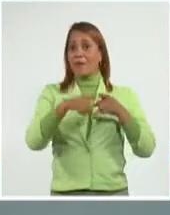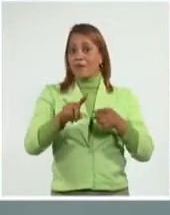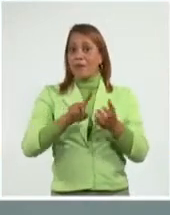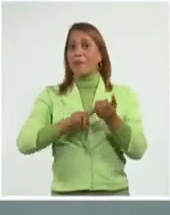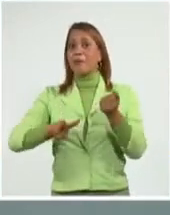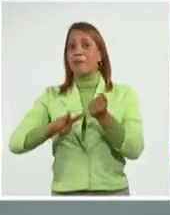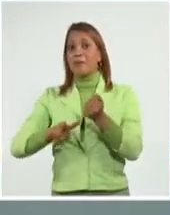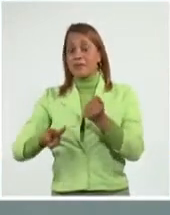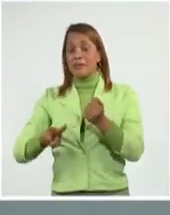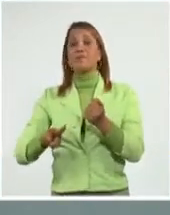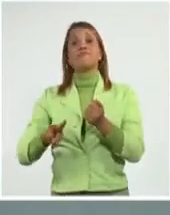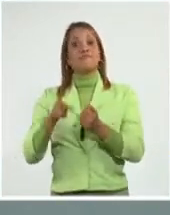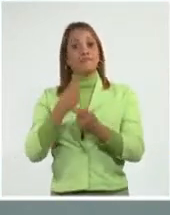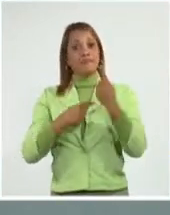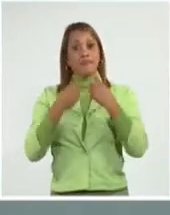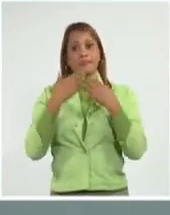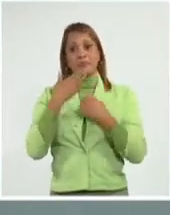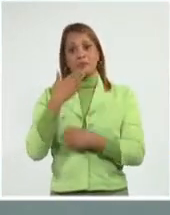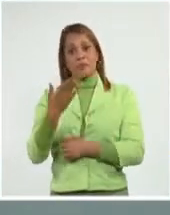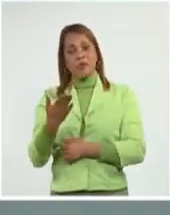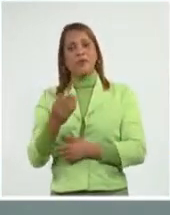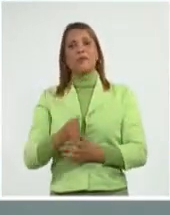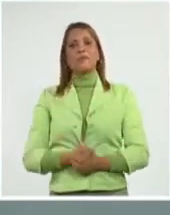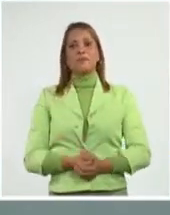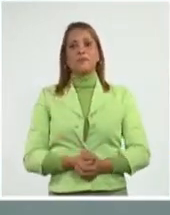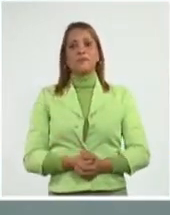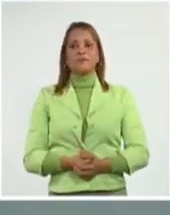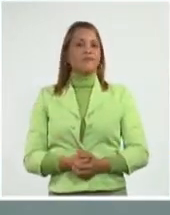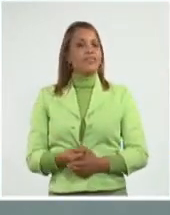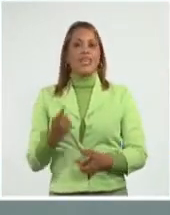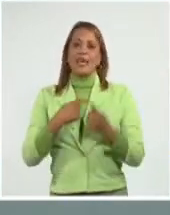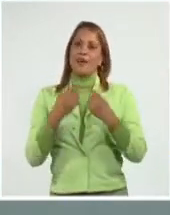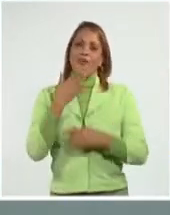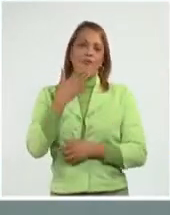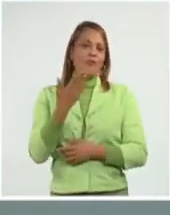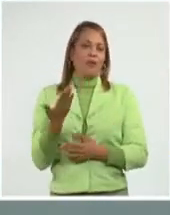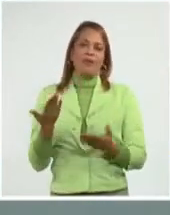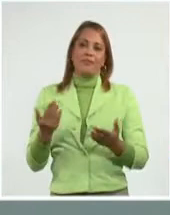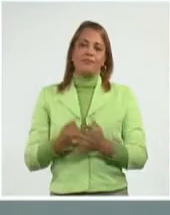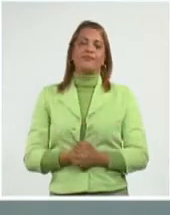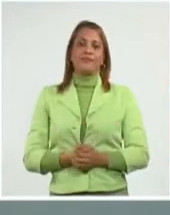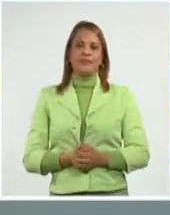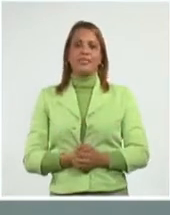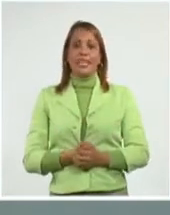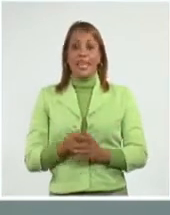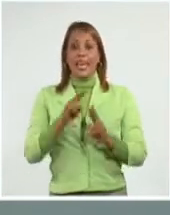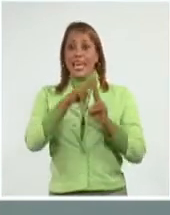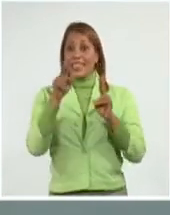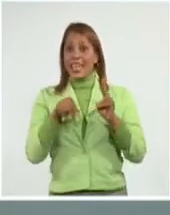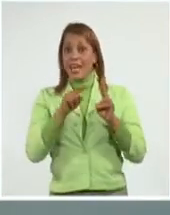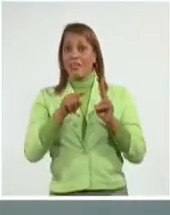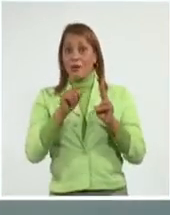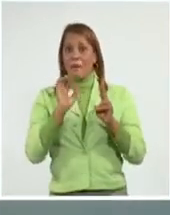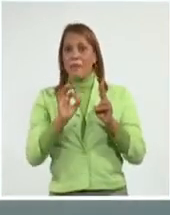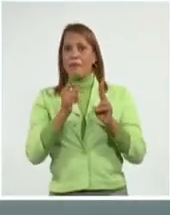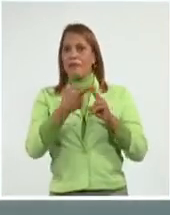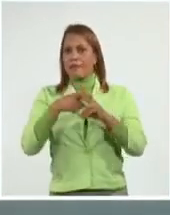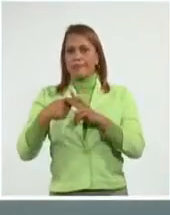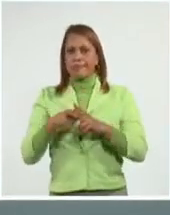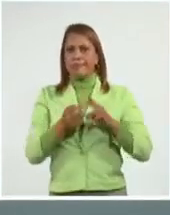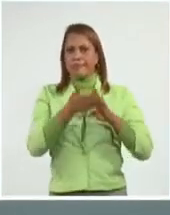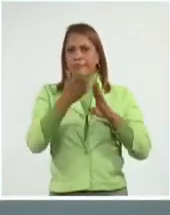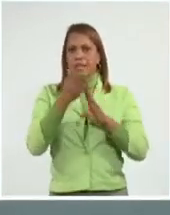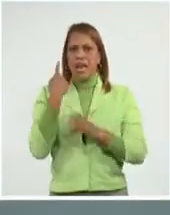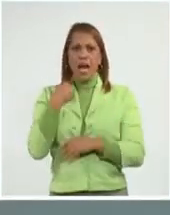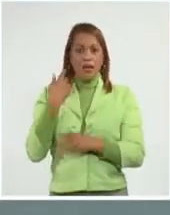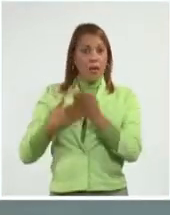provincia, y esto es algo fenomenal. Y aparte, ese teatro creo yo que fue restaurado hace un par